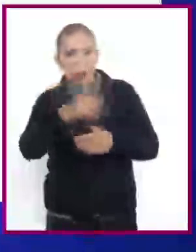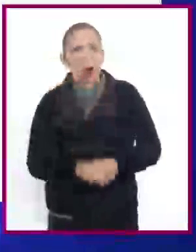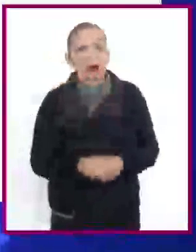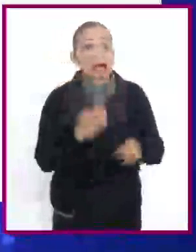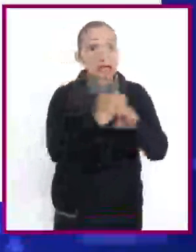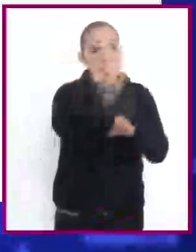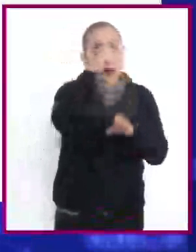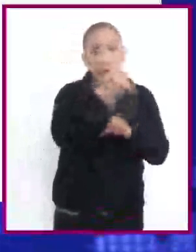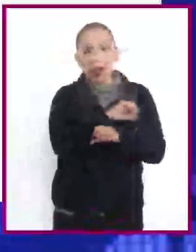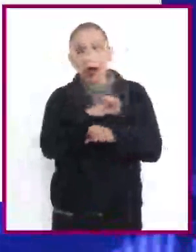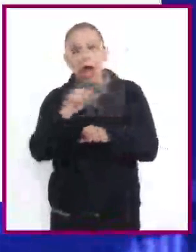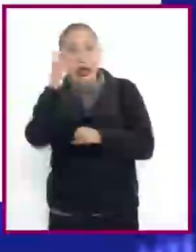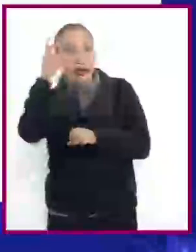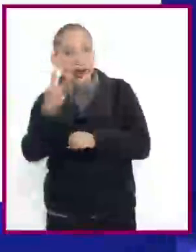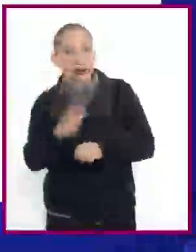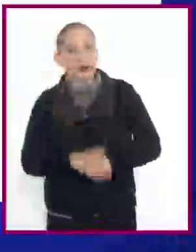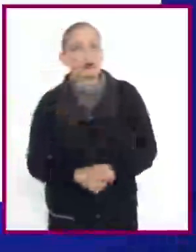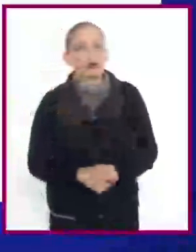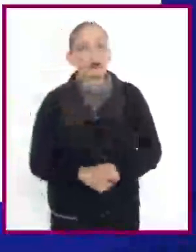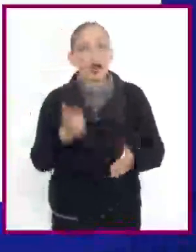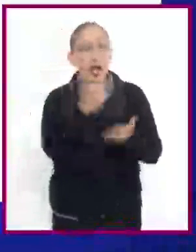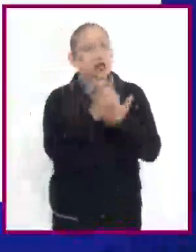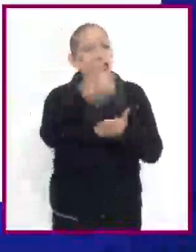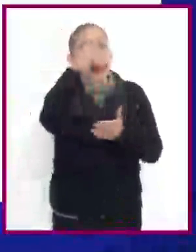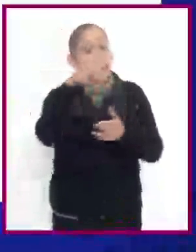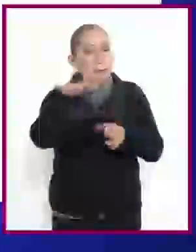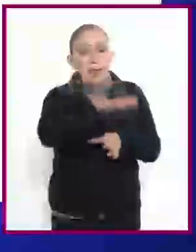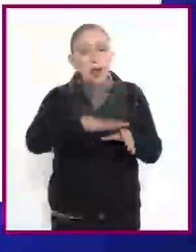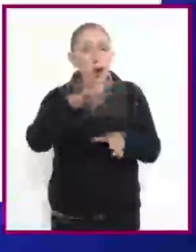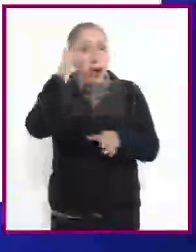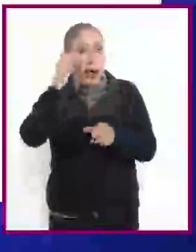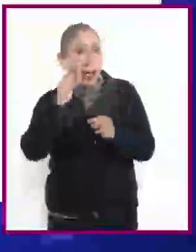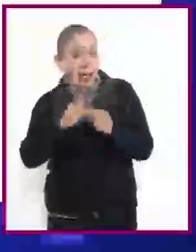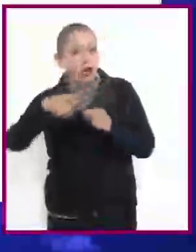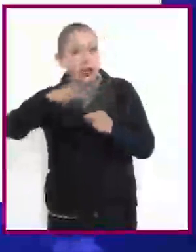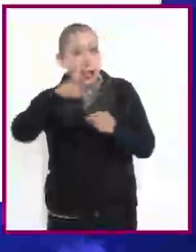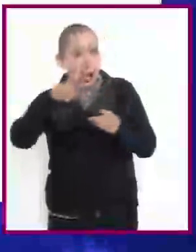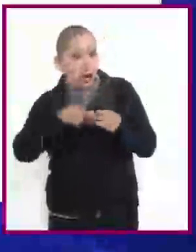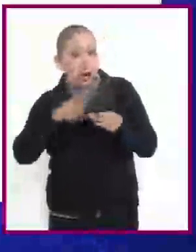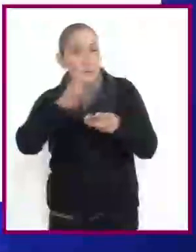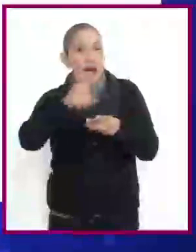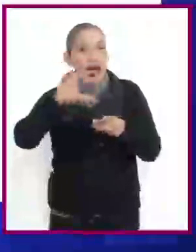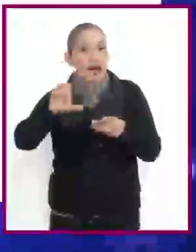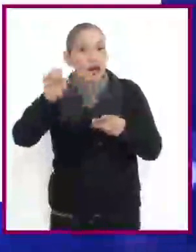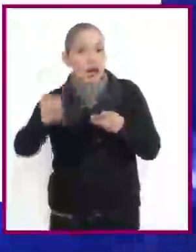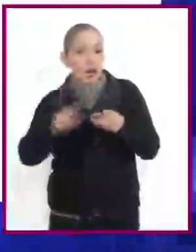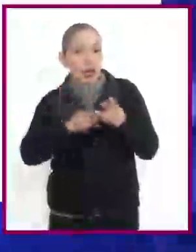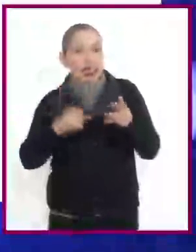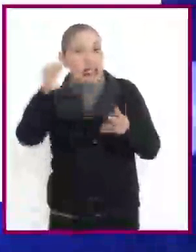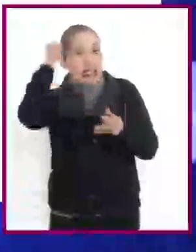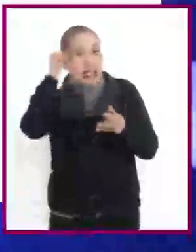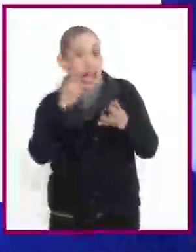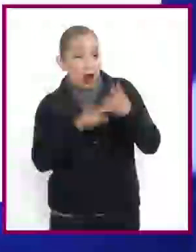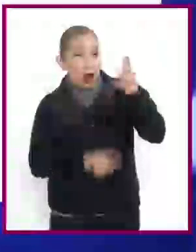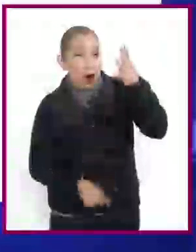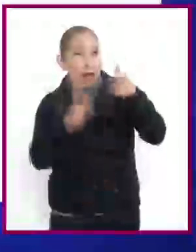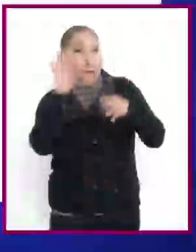Población identificó 23 flujos migratorios principales. Los más transitados fueron Ciudad de México, Estado de